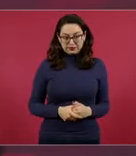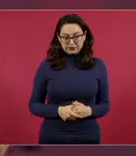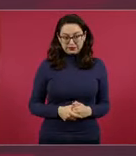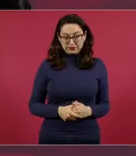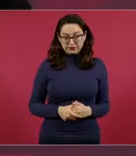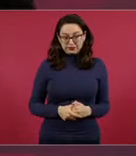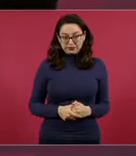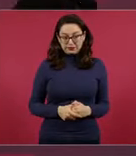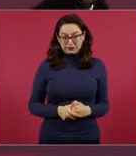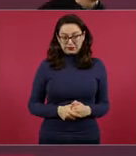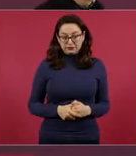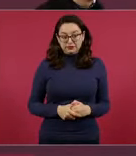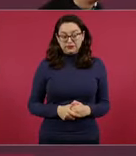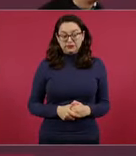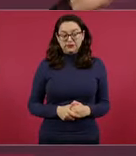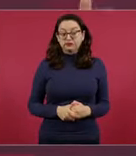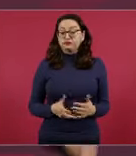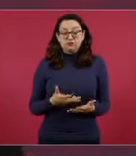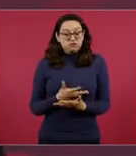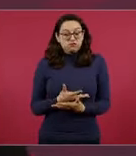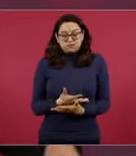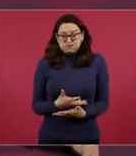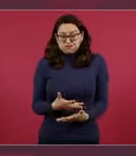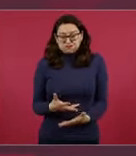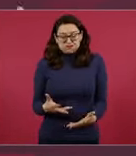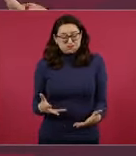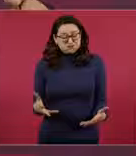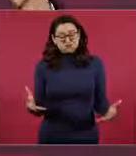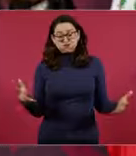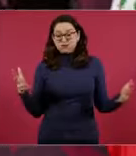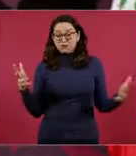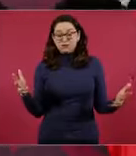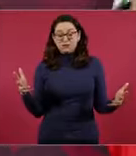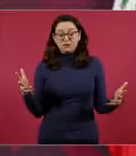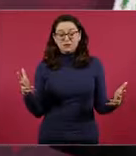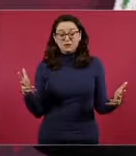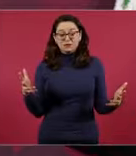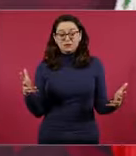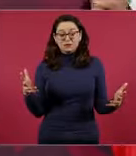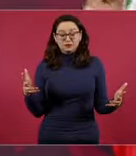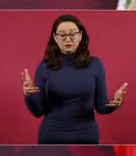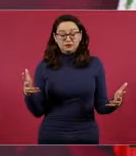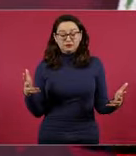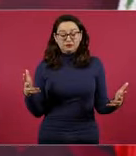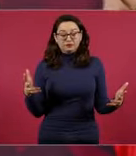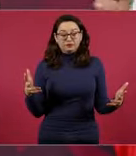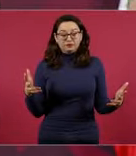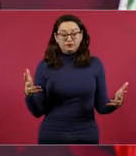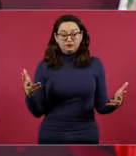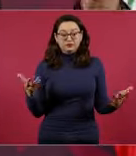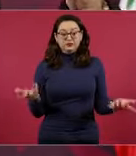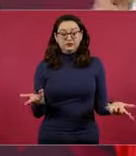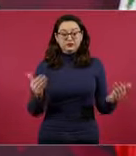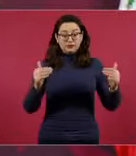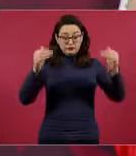Es muy grande, porque el resto es para